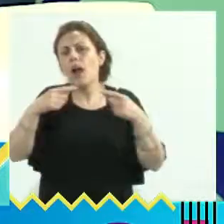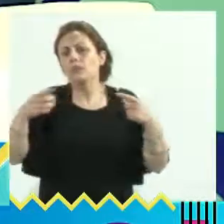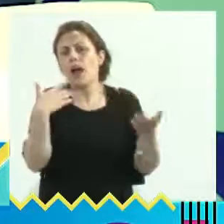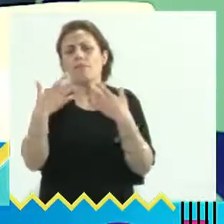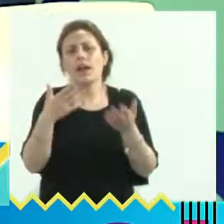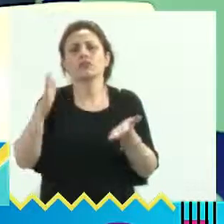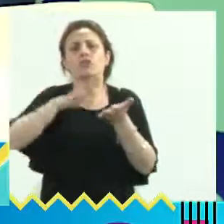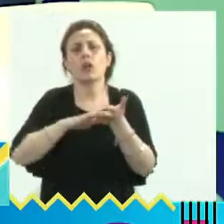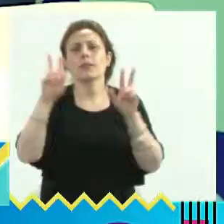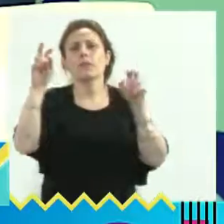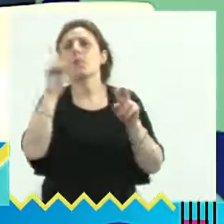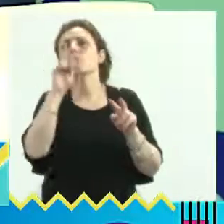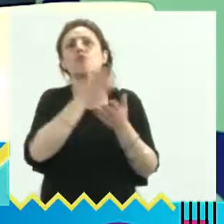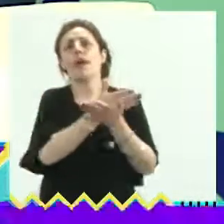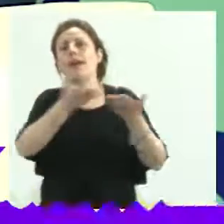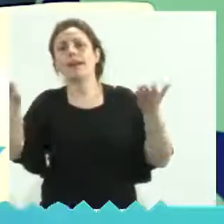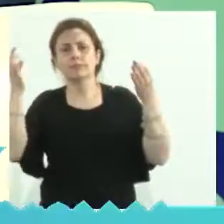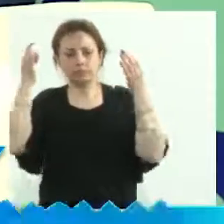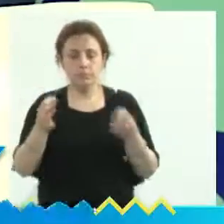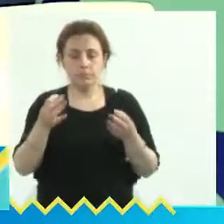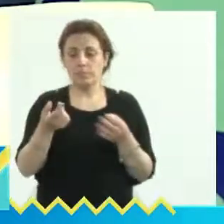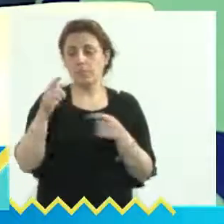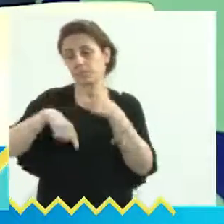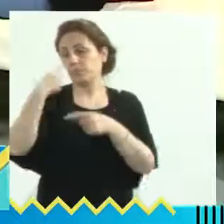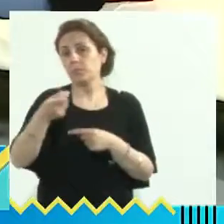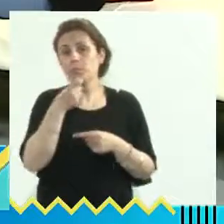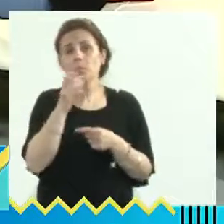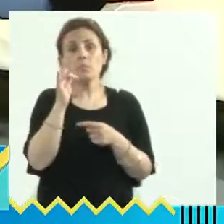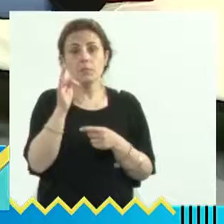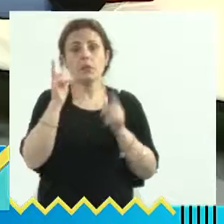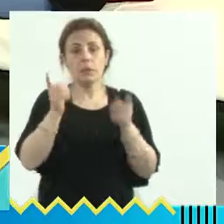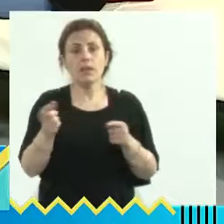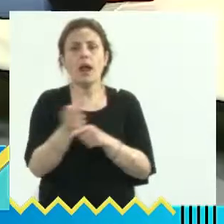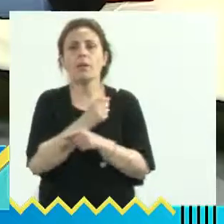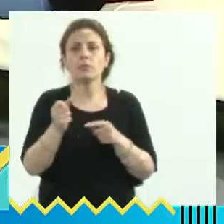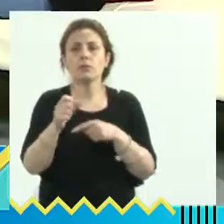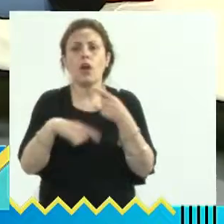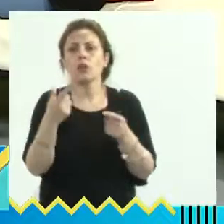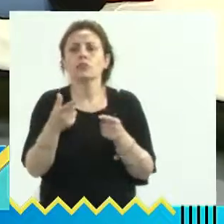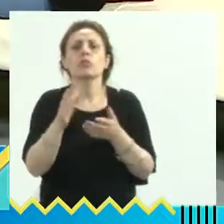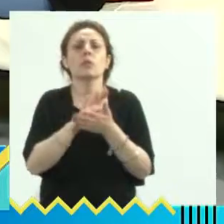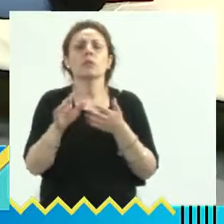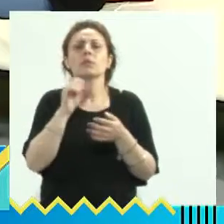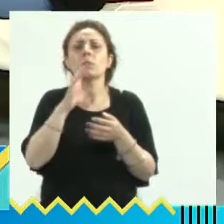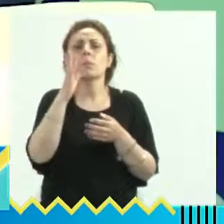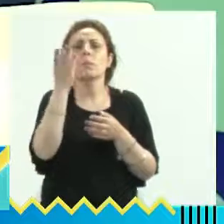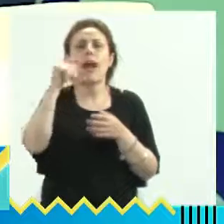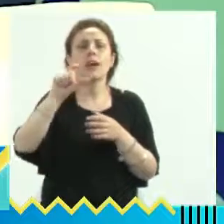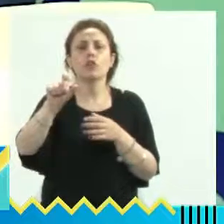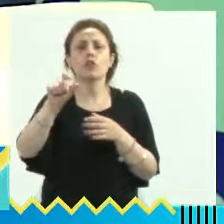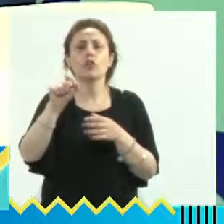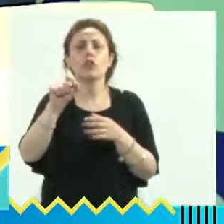más, nosotros, el miércoles, entre otras cosas, se aprueba el Banco Rojo. Y en algunos